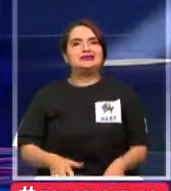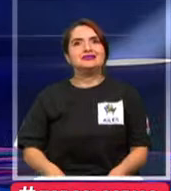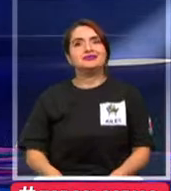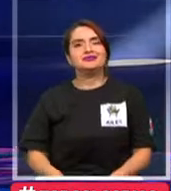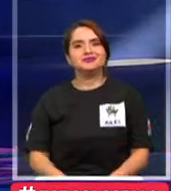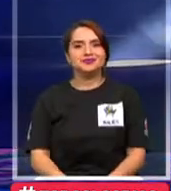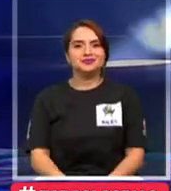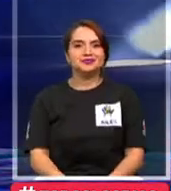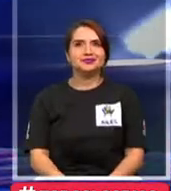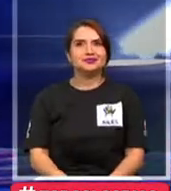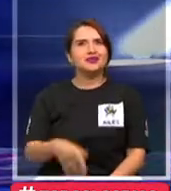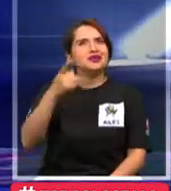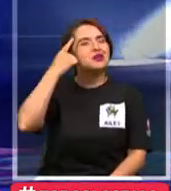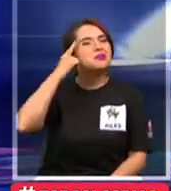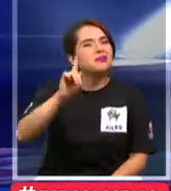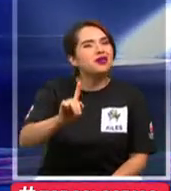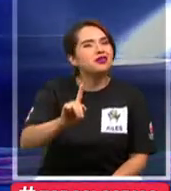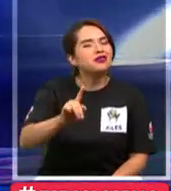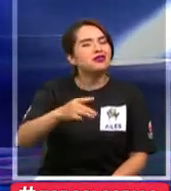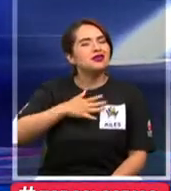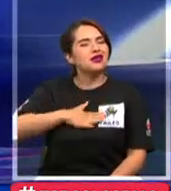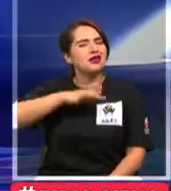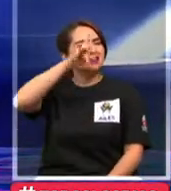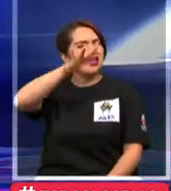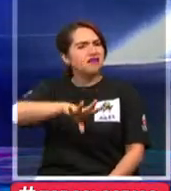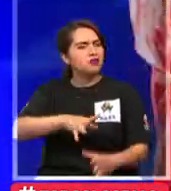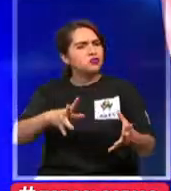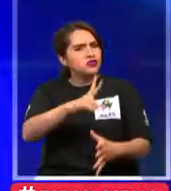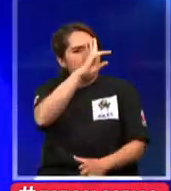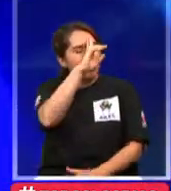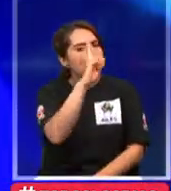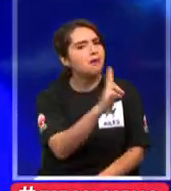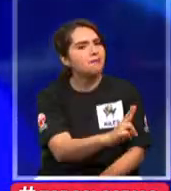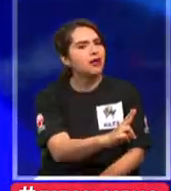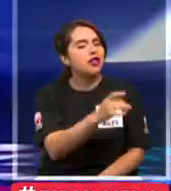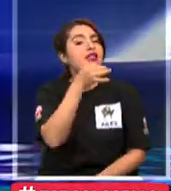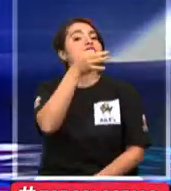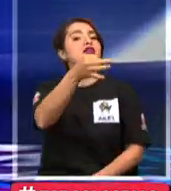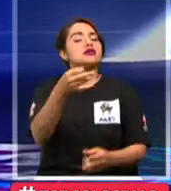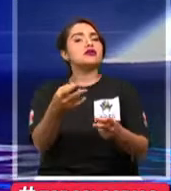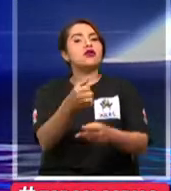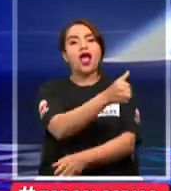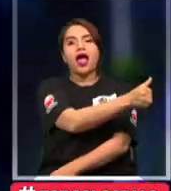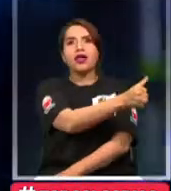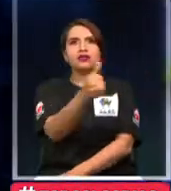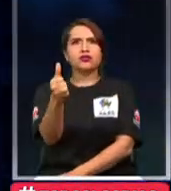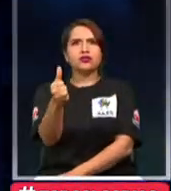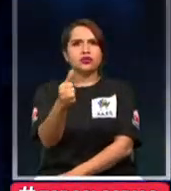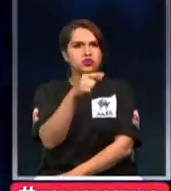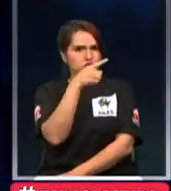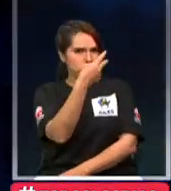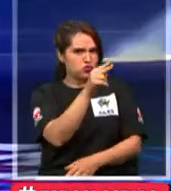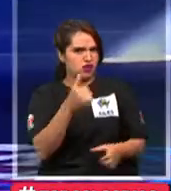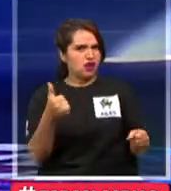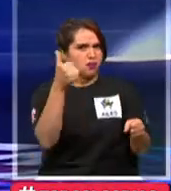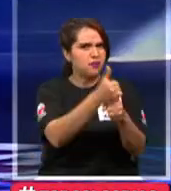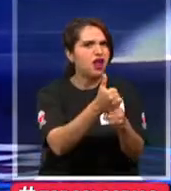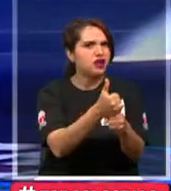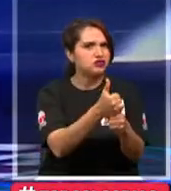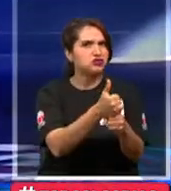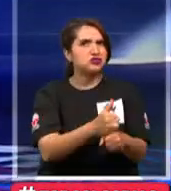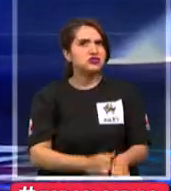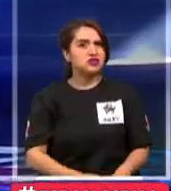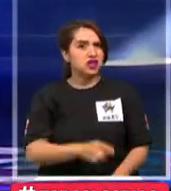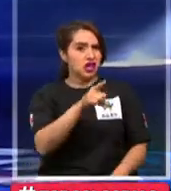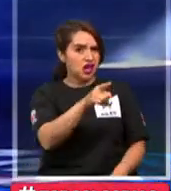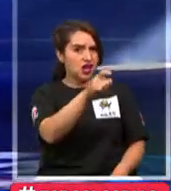me lo sé. Pero Mara, quiero saber algo con mucho respeto, cabrón, para decirlo abiertamente. Él es uno de sus reemplazantes. Él va